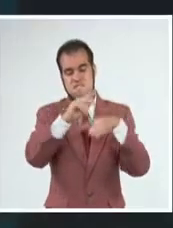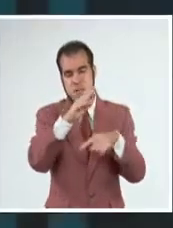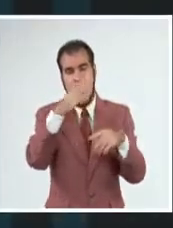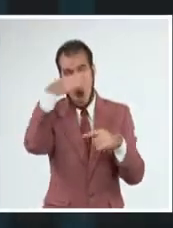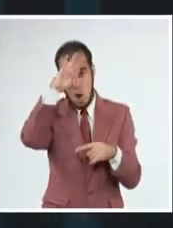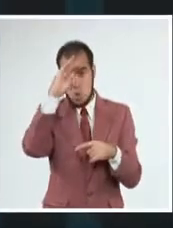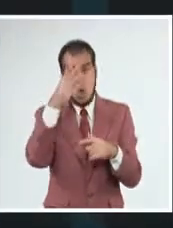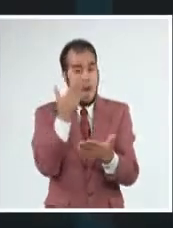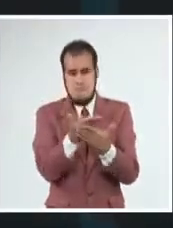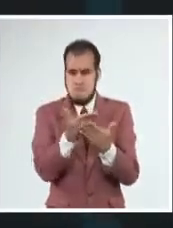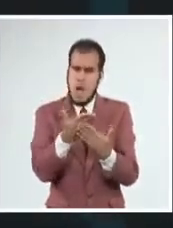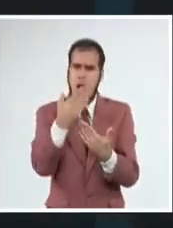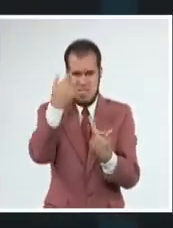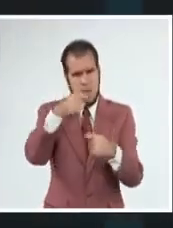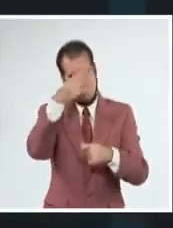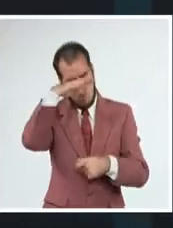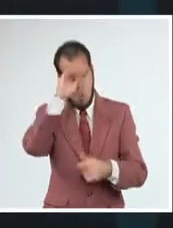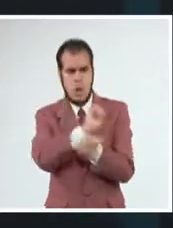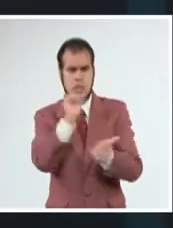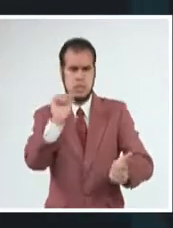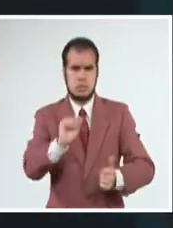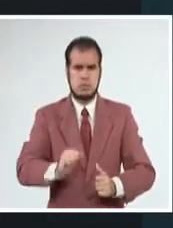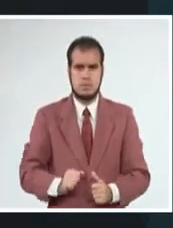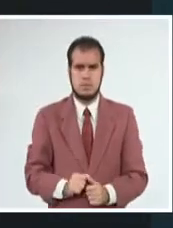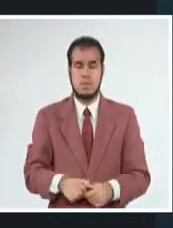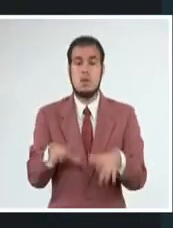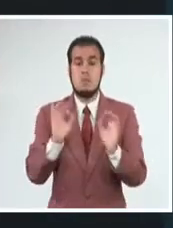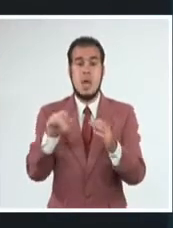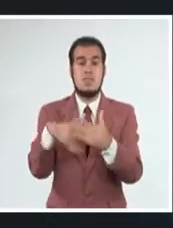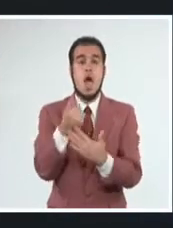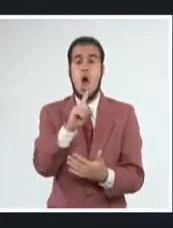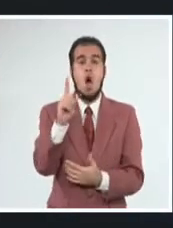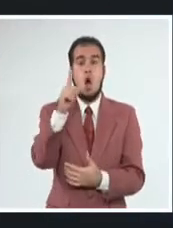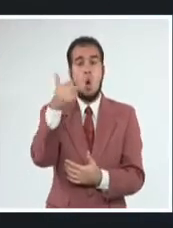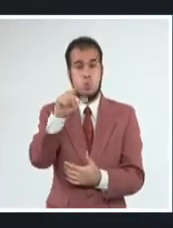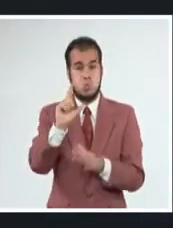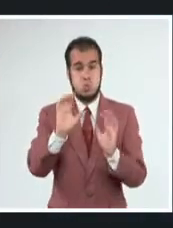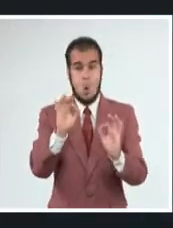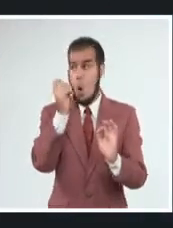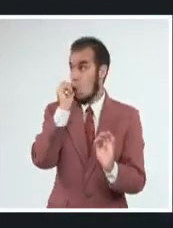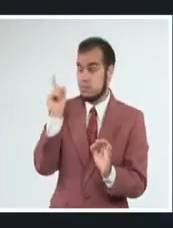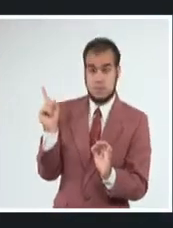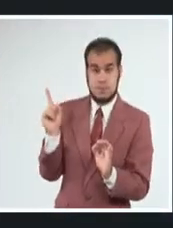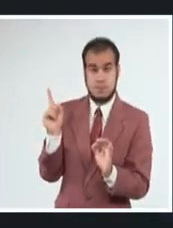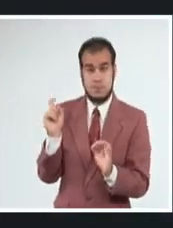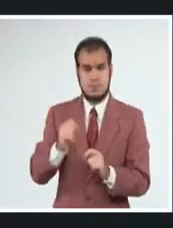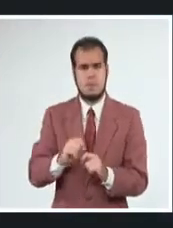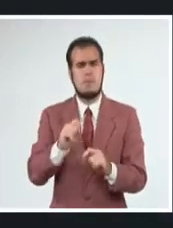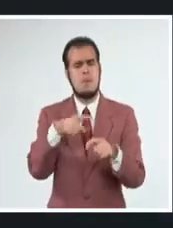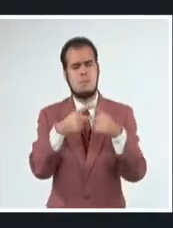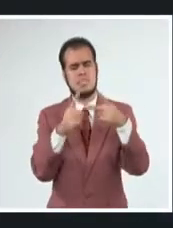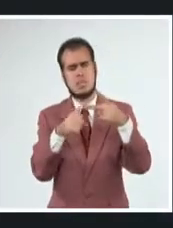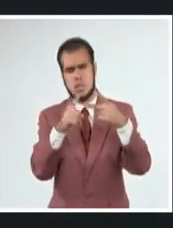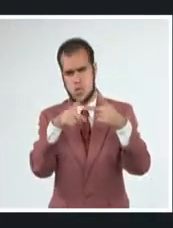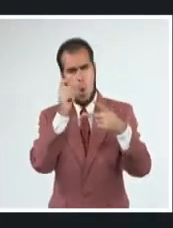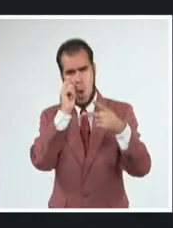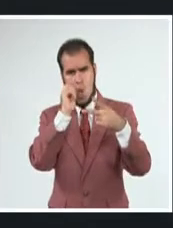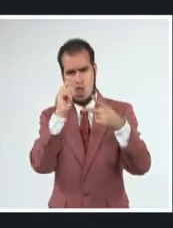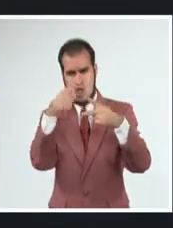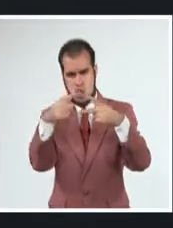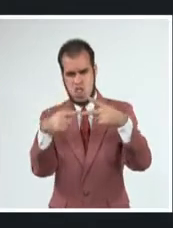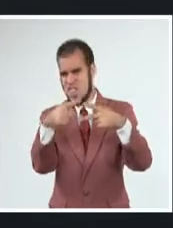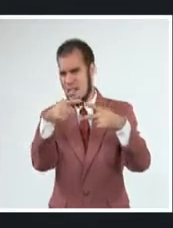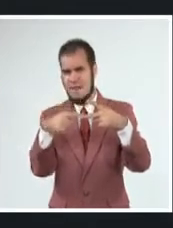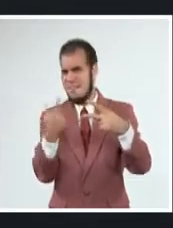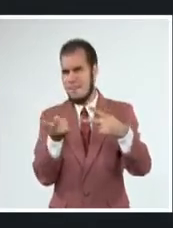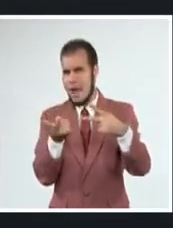Libre. El propio 11 de julio, William Cabrera González, Willy, y Jorge Luis Fernández Figueras, cabecillas de la